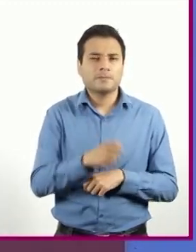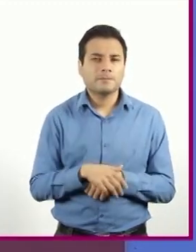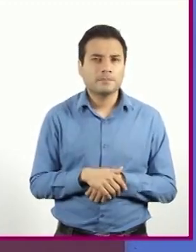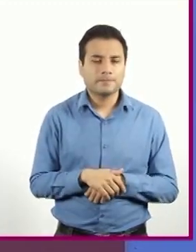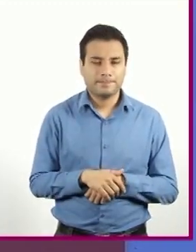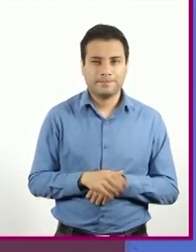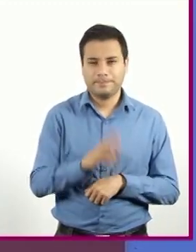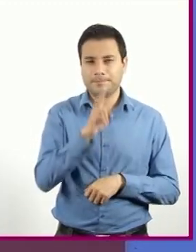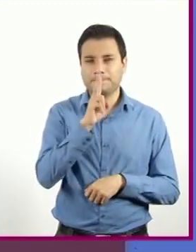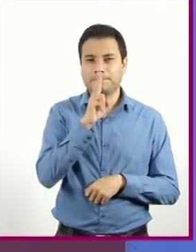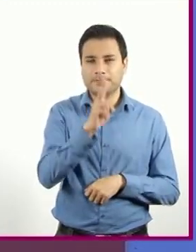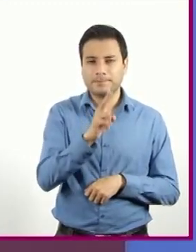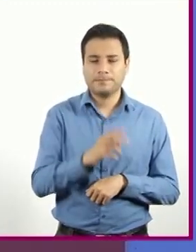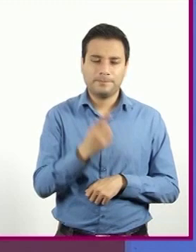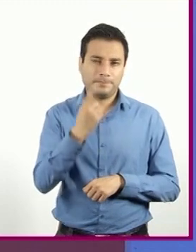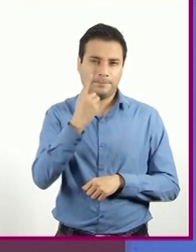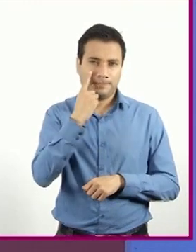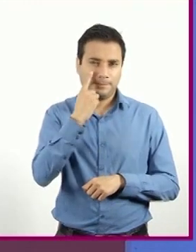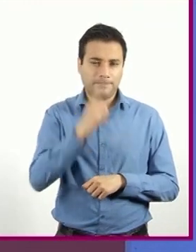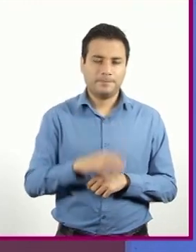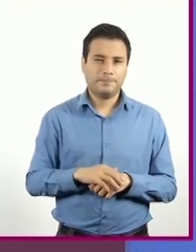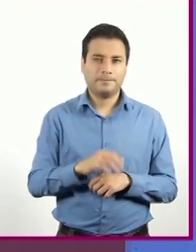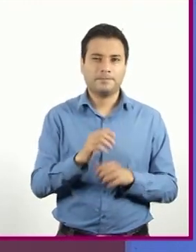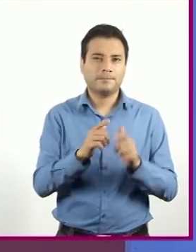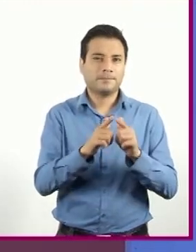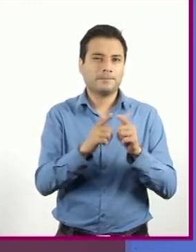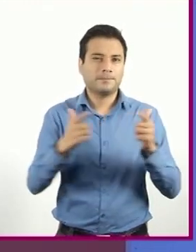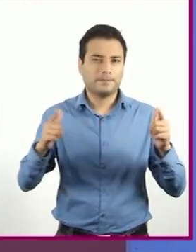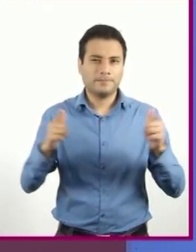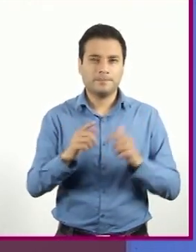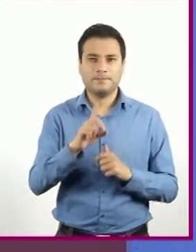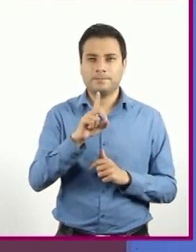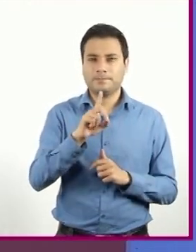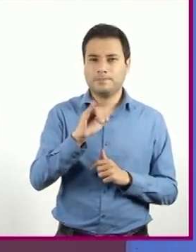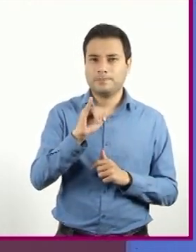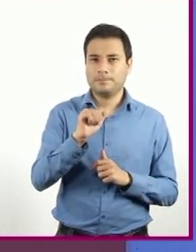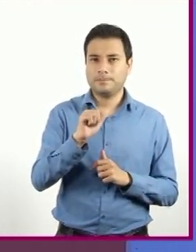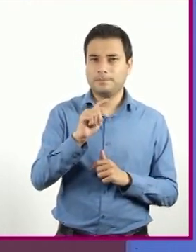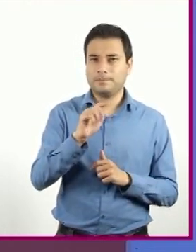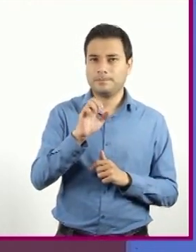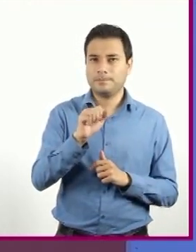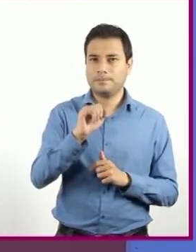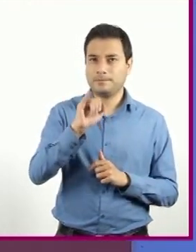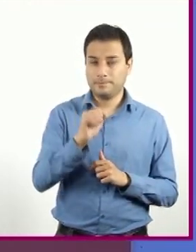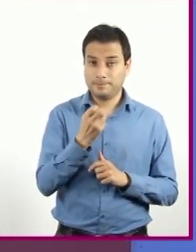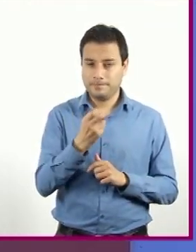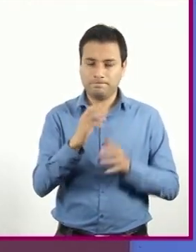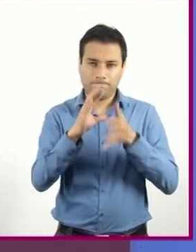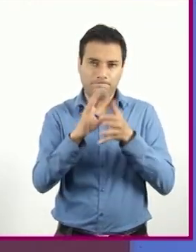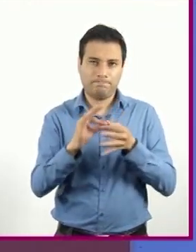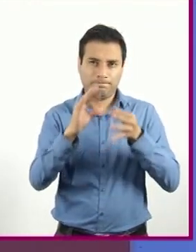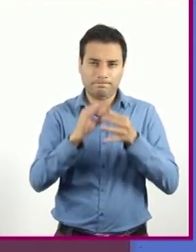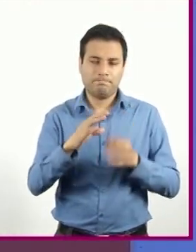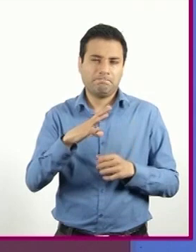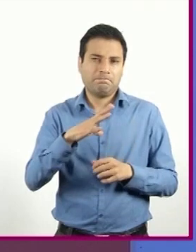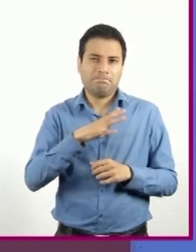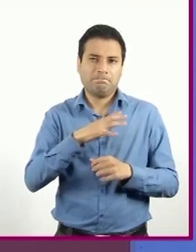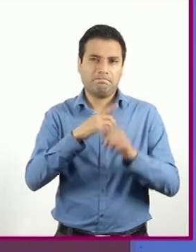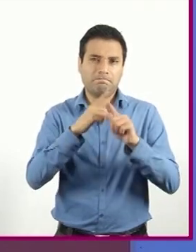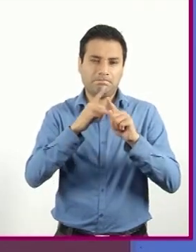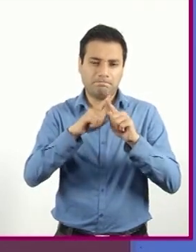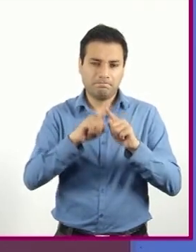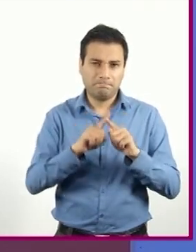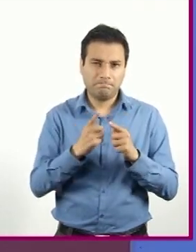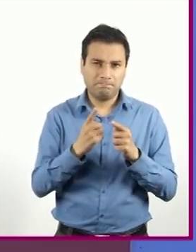es la forma en la que se expresa un rasgo gramatical llamado diátesis, es decir, los distintos arreglos que pueden tener